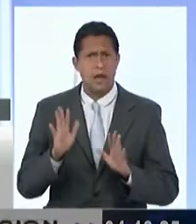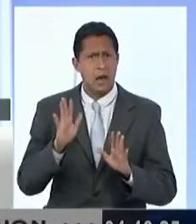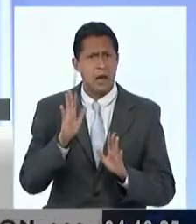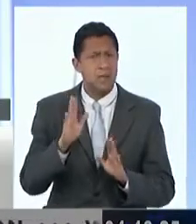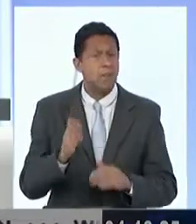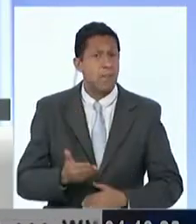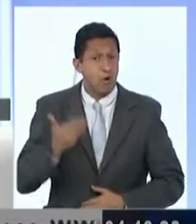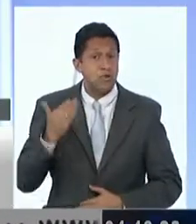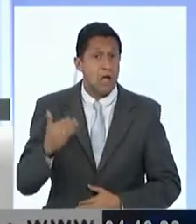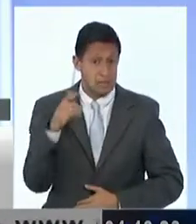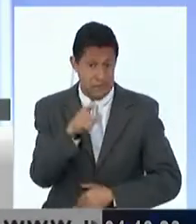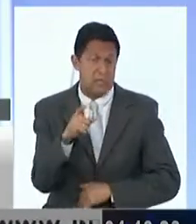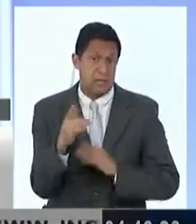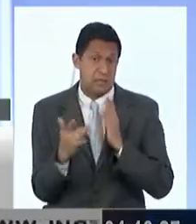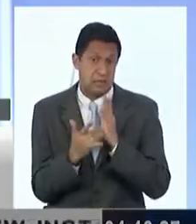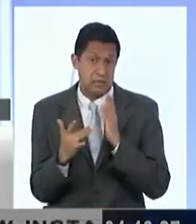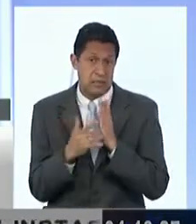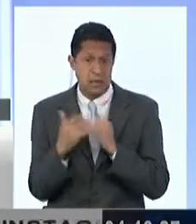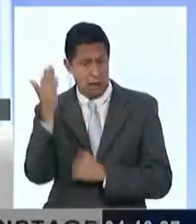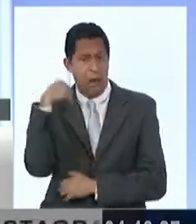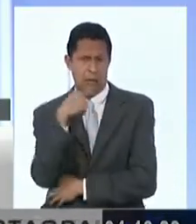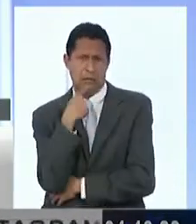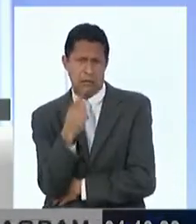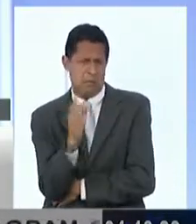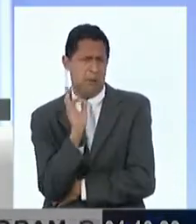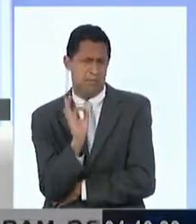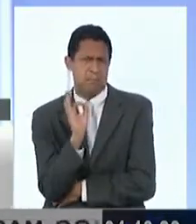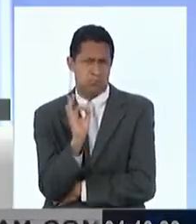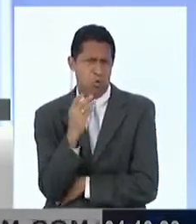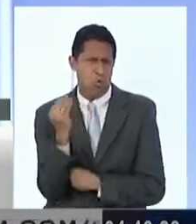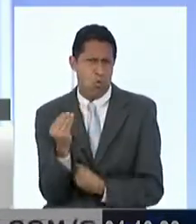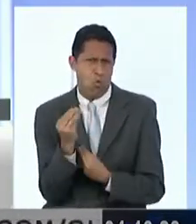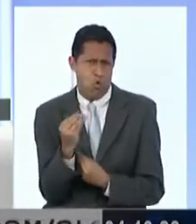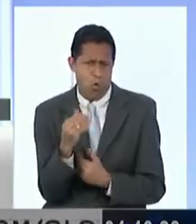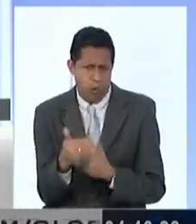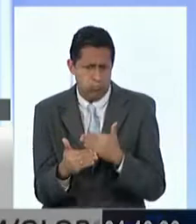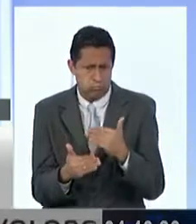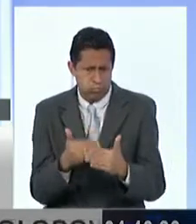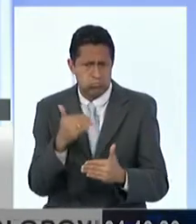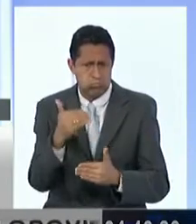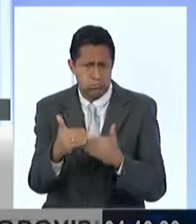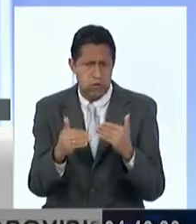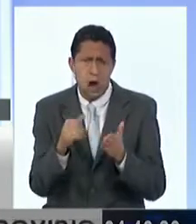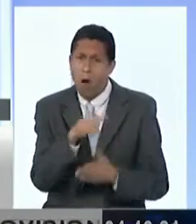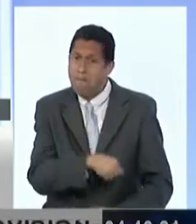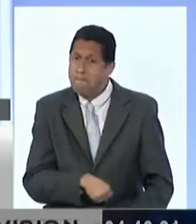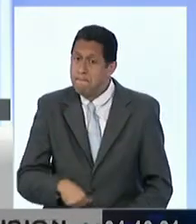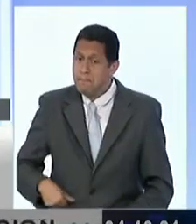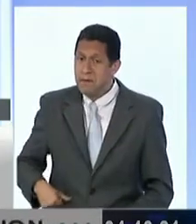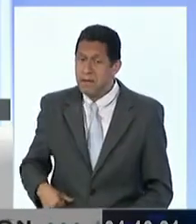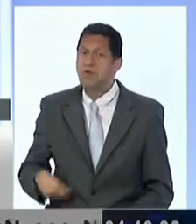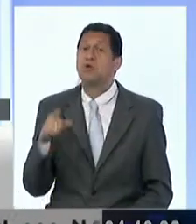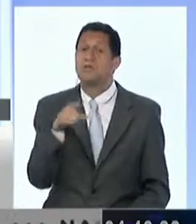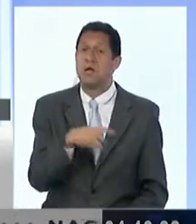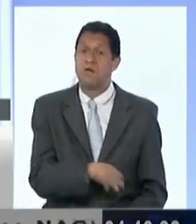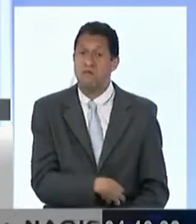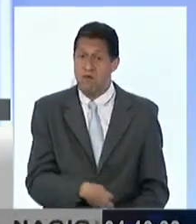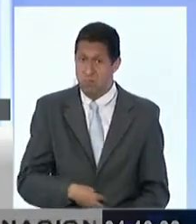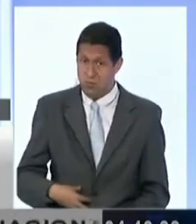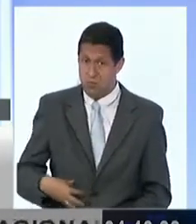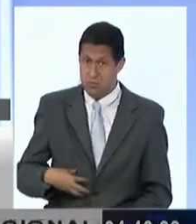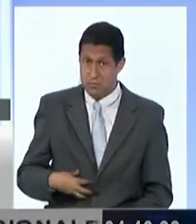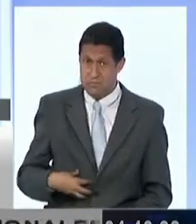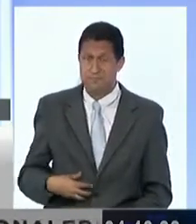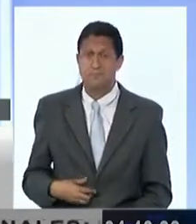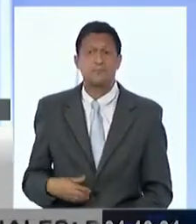ese punto porque tras cámaras conversamos precisamente cómo ha ido evolucionando la cirugía para el tratamiento de los fibromas